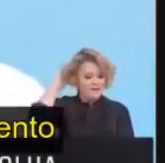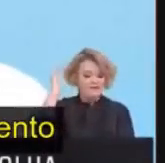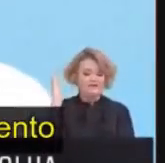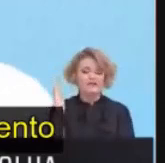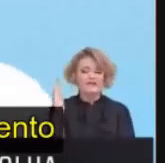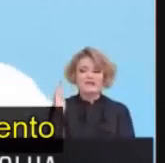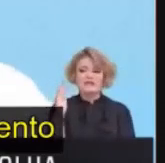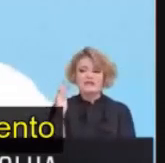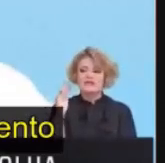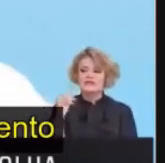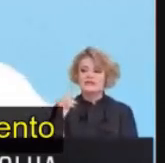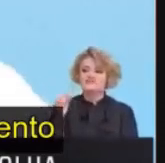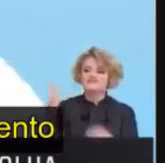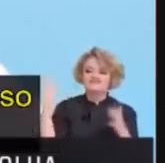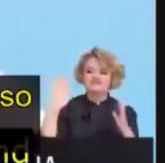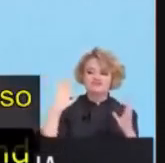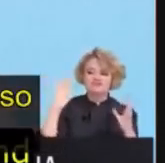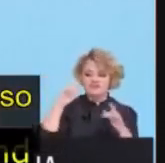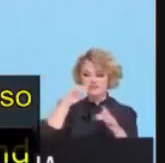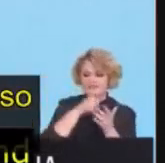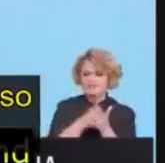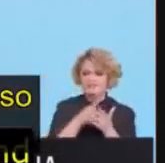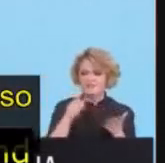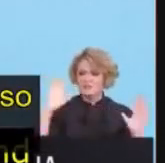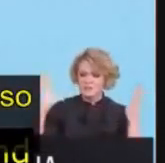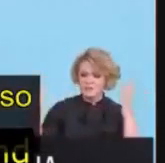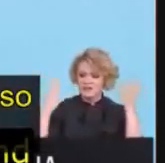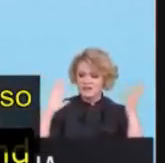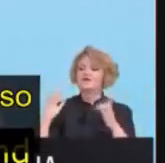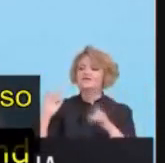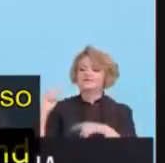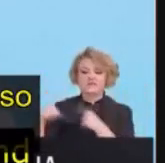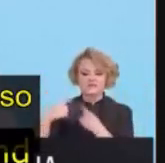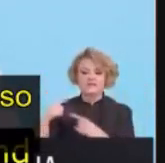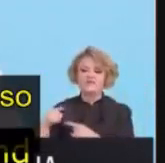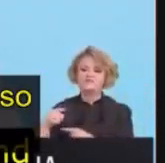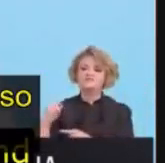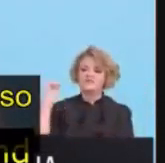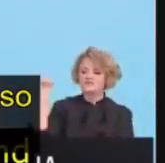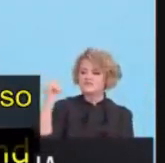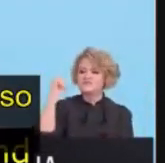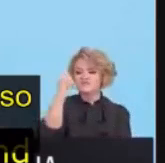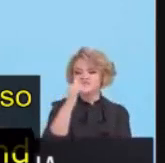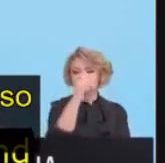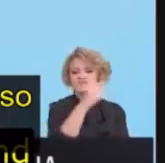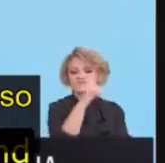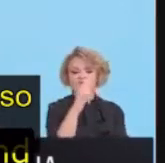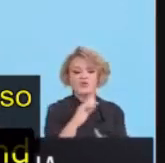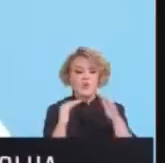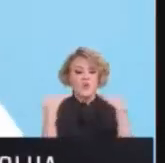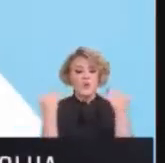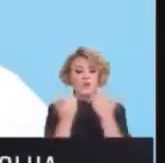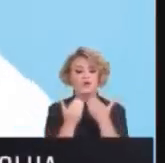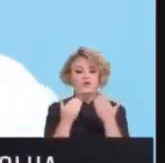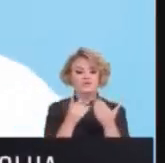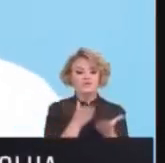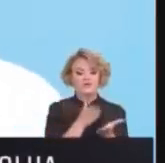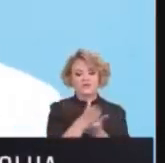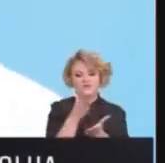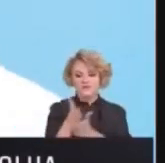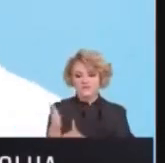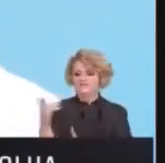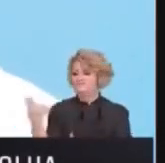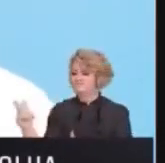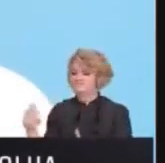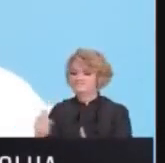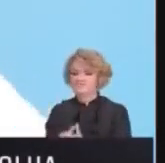y ahí tenéis dependo prácticamente directamente de vosotros Así que ahí tenéis el número de cuenta y el